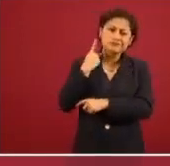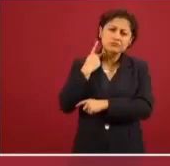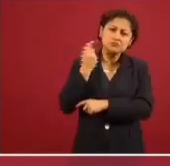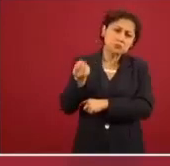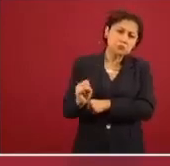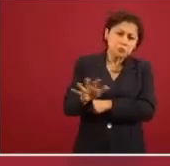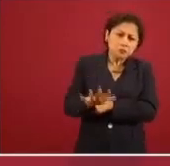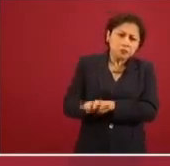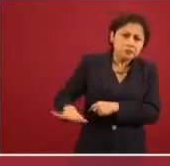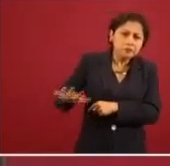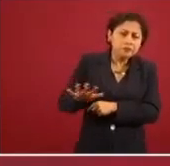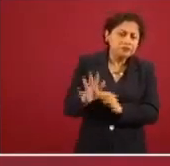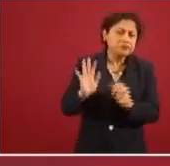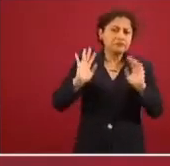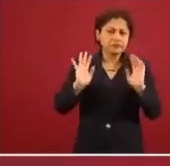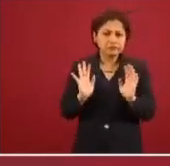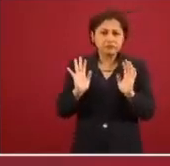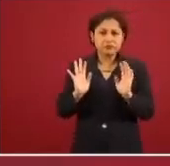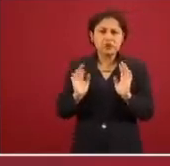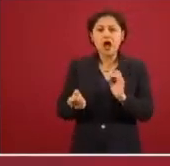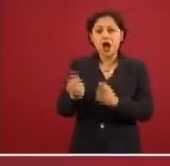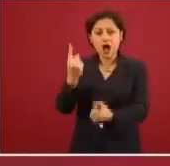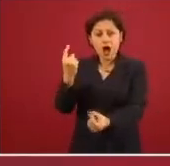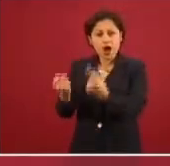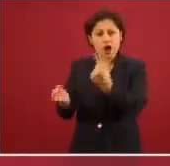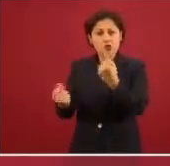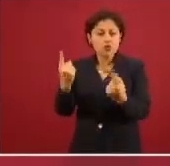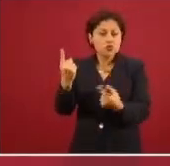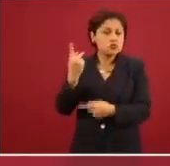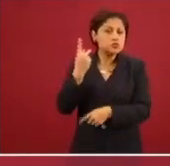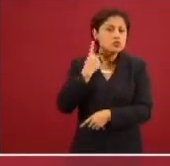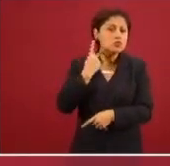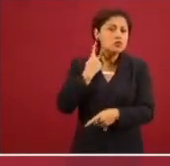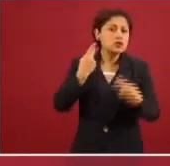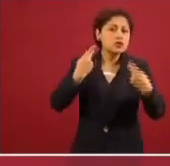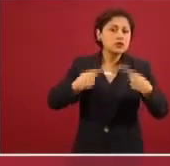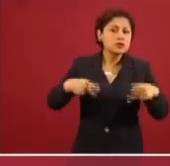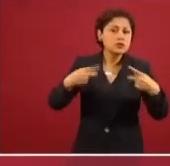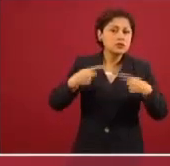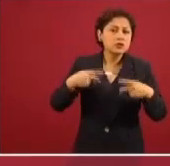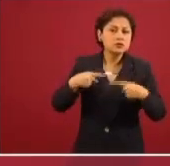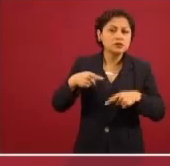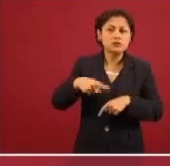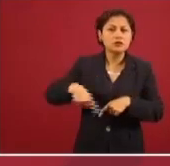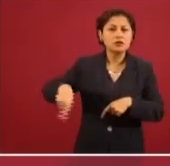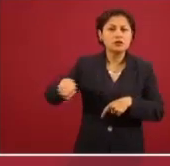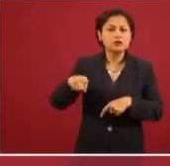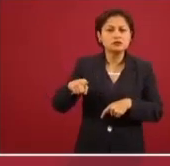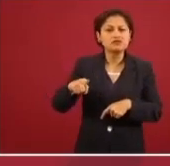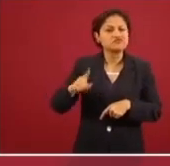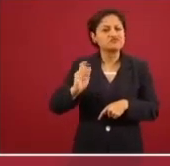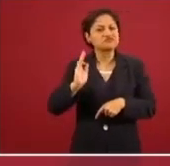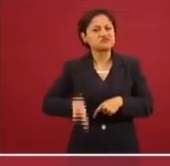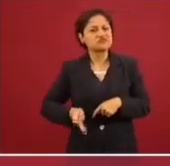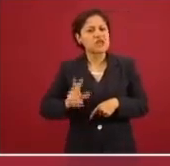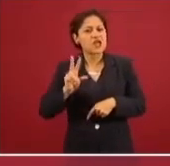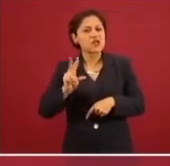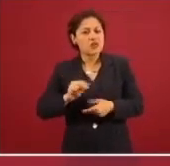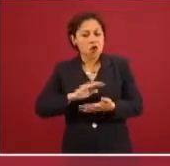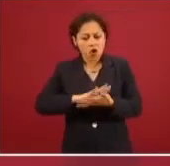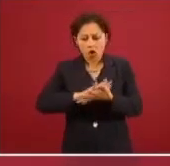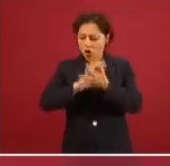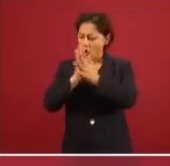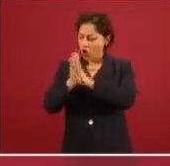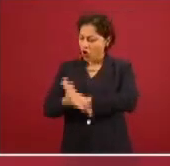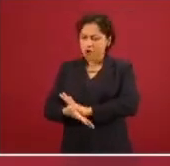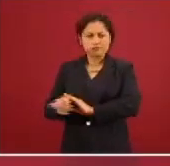Ellos no están de acuerdo con la transformación del país, quisieran mantener